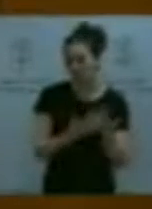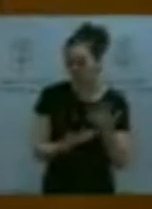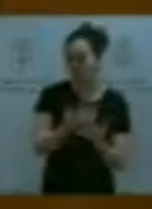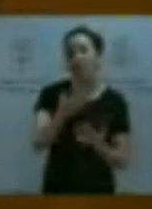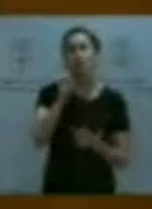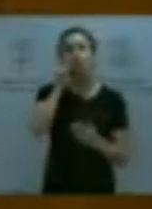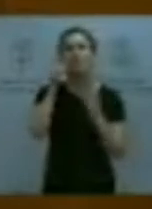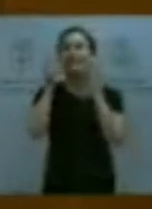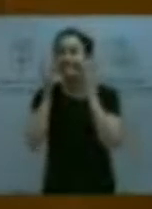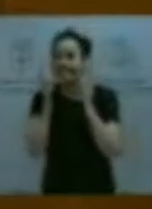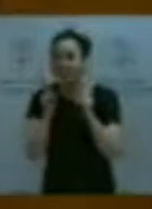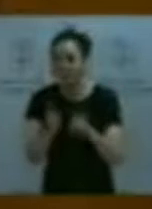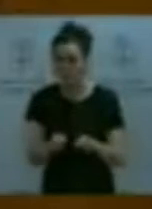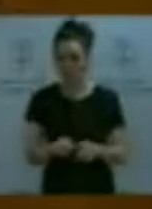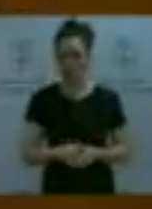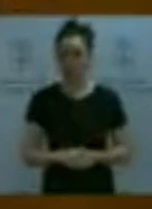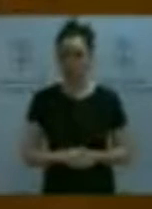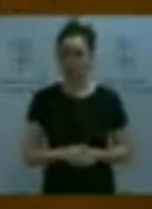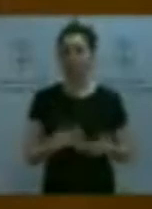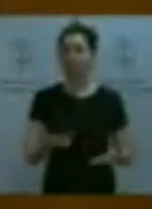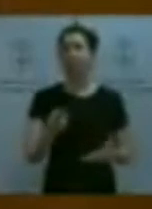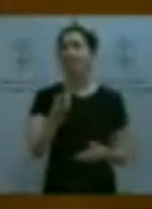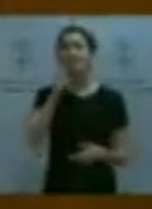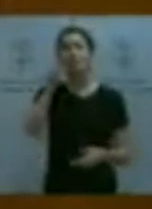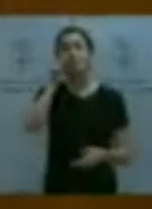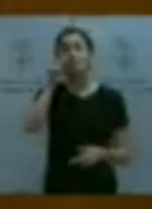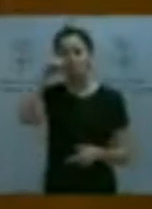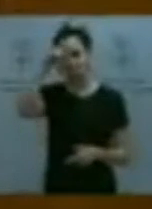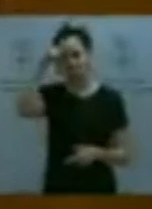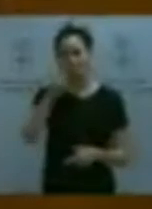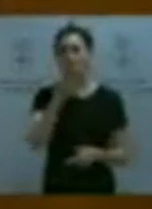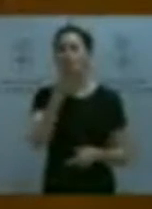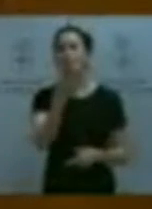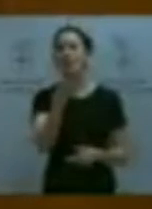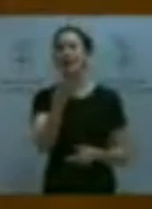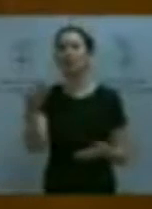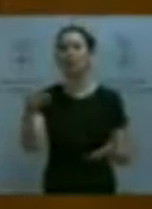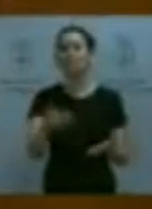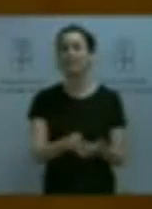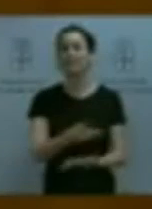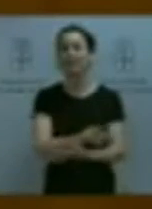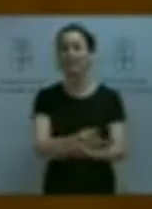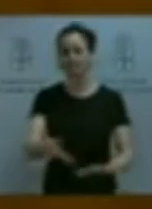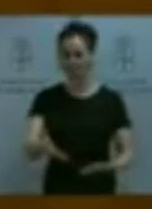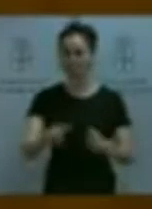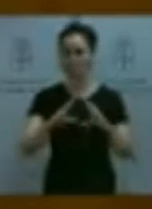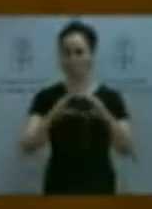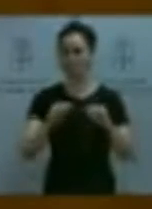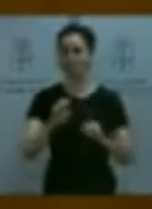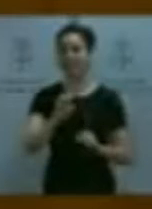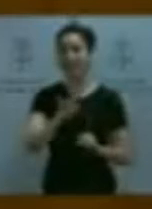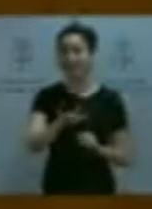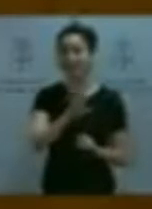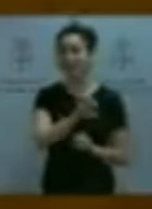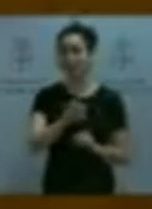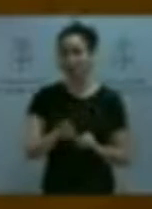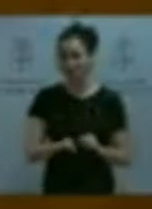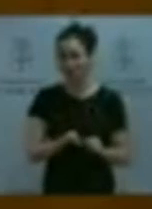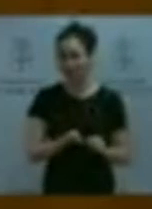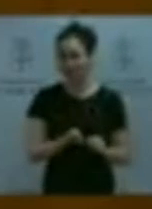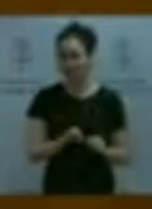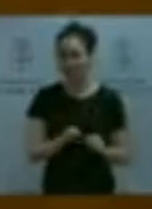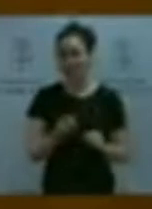turismo cultural ha dejado 4.000 millones en Andalucía, un crecimiento del 15%, noticia de hoy, sobre el año anterior. Y destaca los